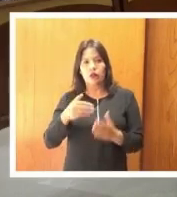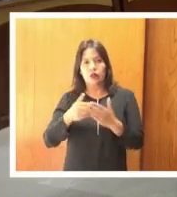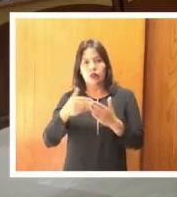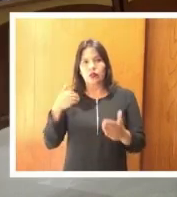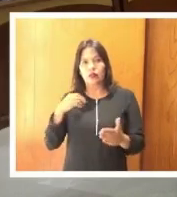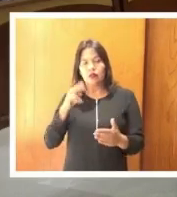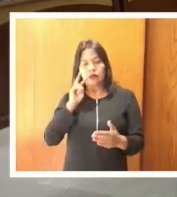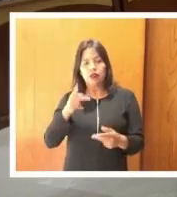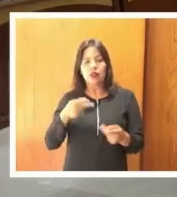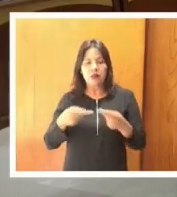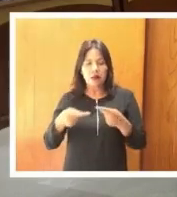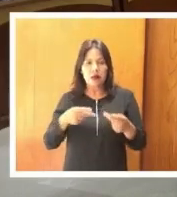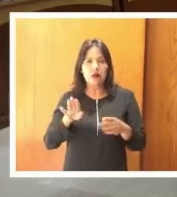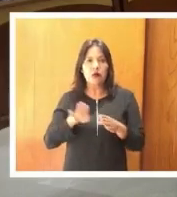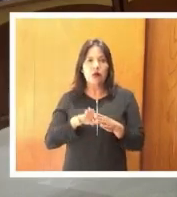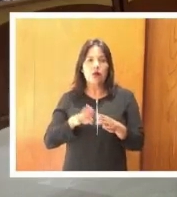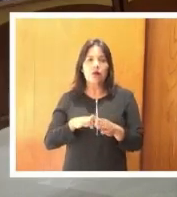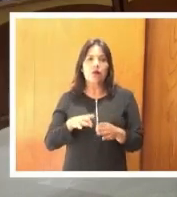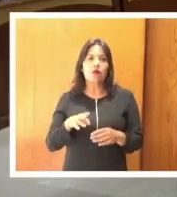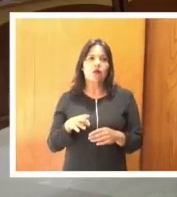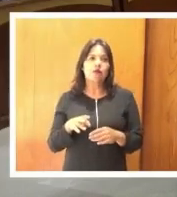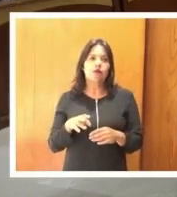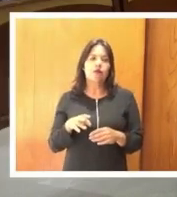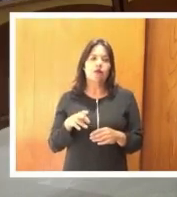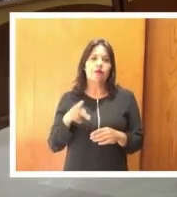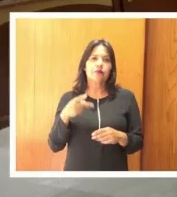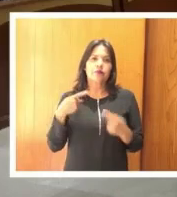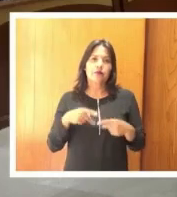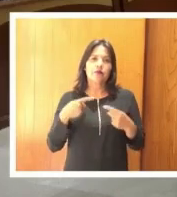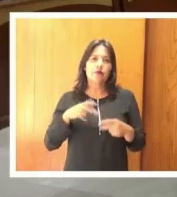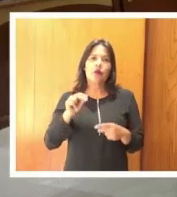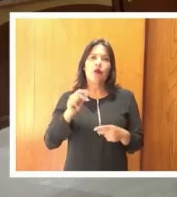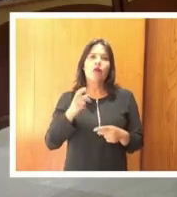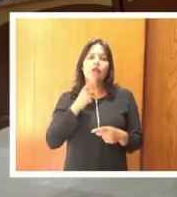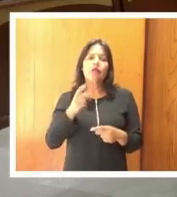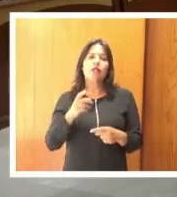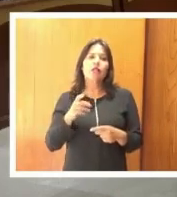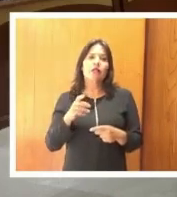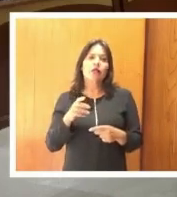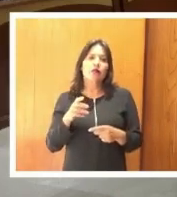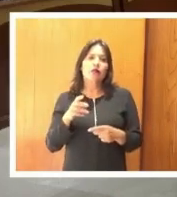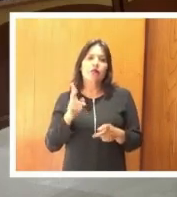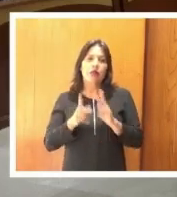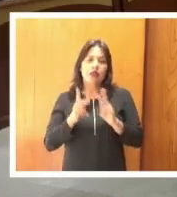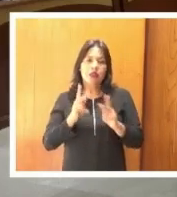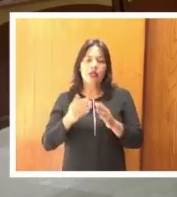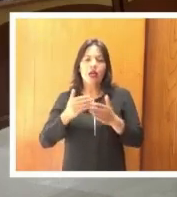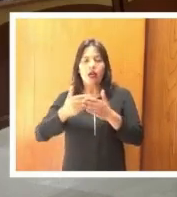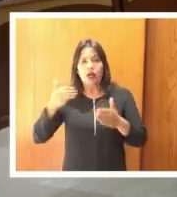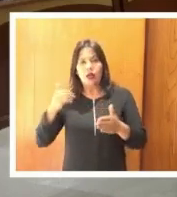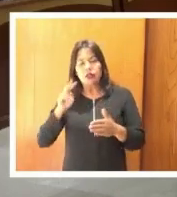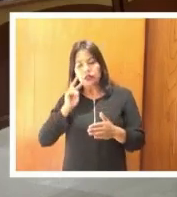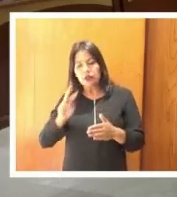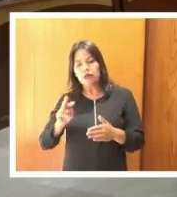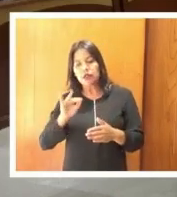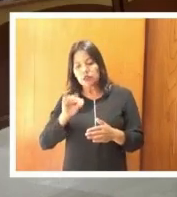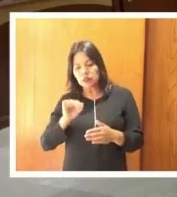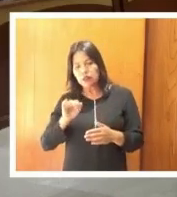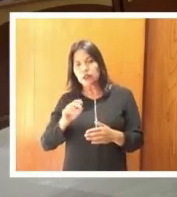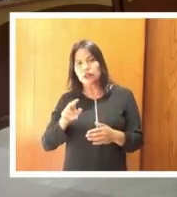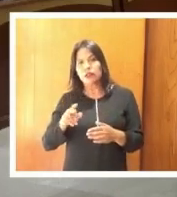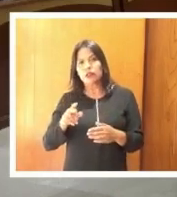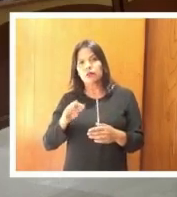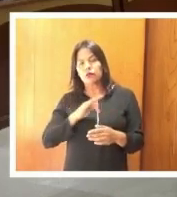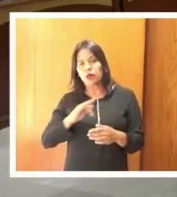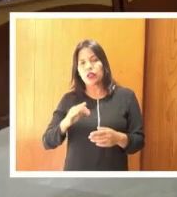por improcedente, ya que la solicitud corresponde a una consulta y no así a una solicitud de acceso a la información pública que pueda